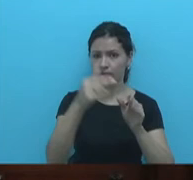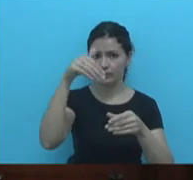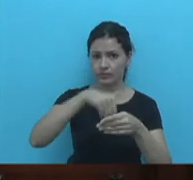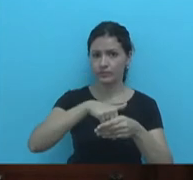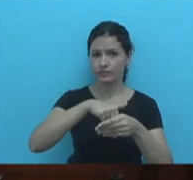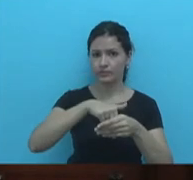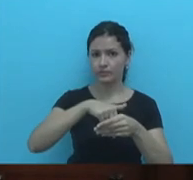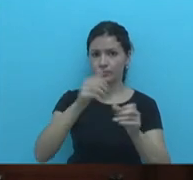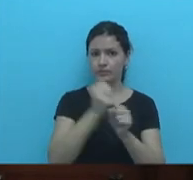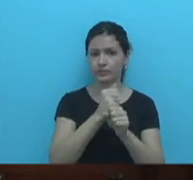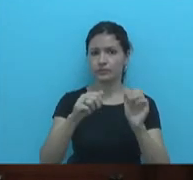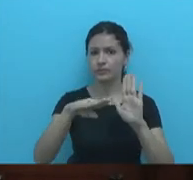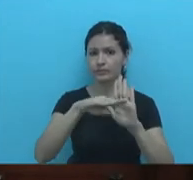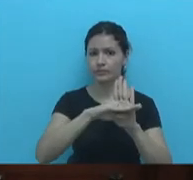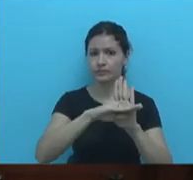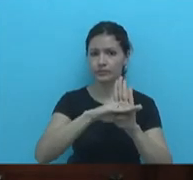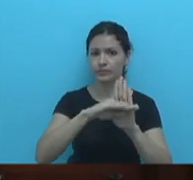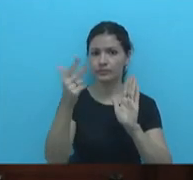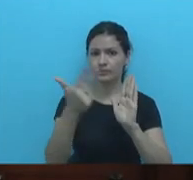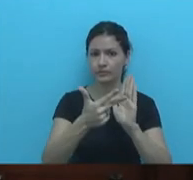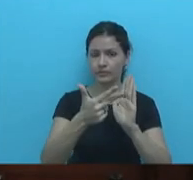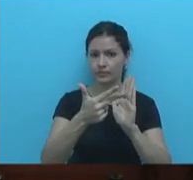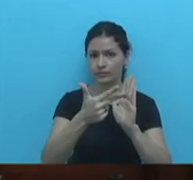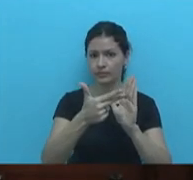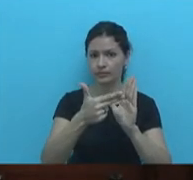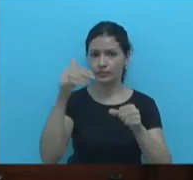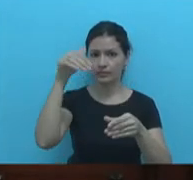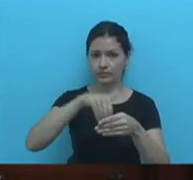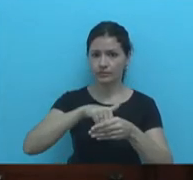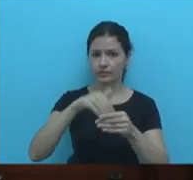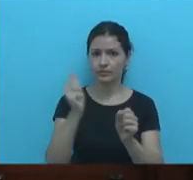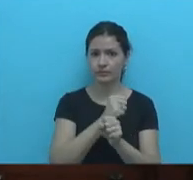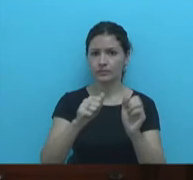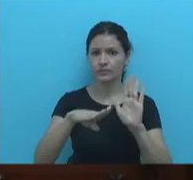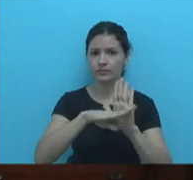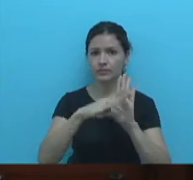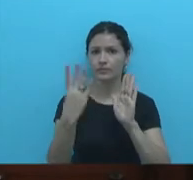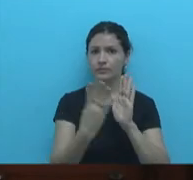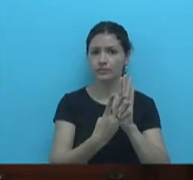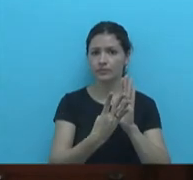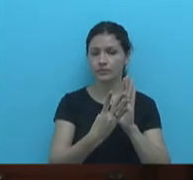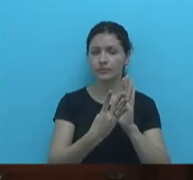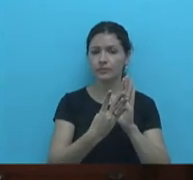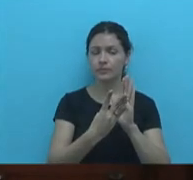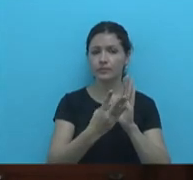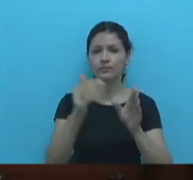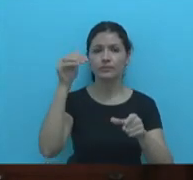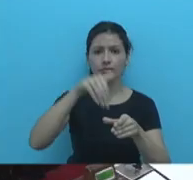segundo, aprobado, artículo tercero, aprobado, artículo